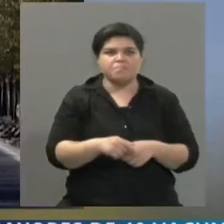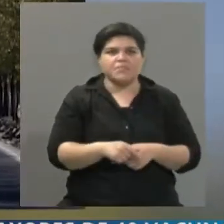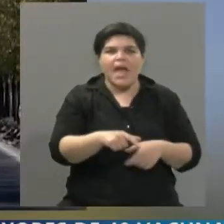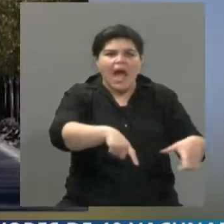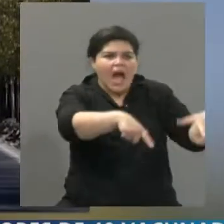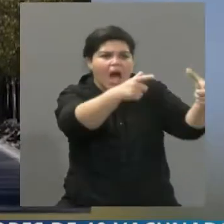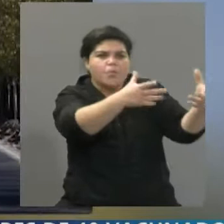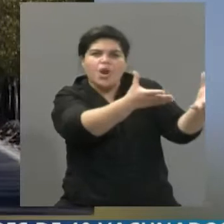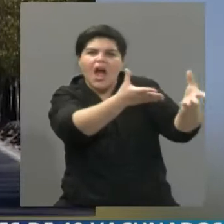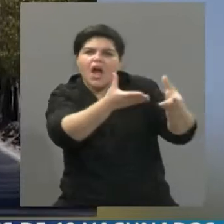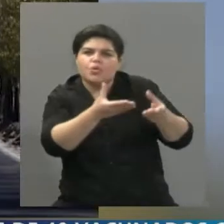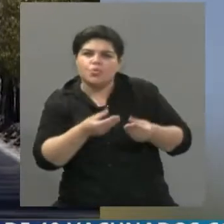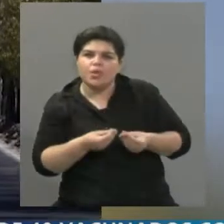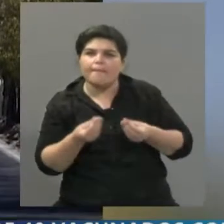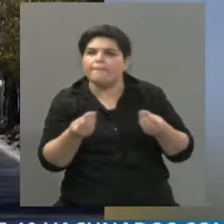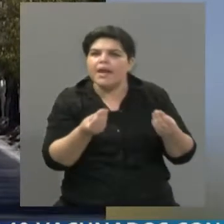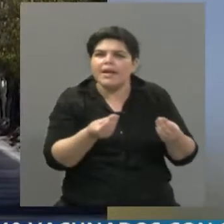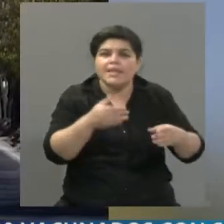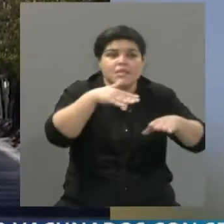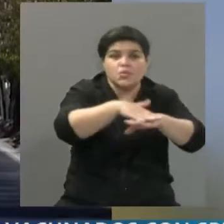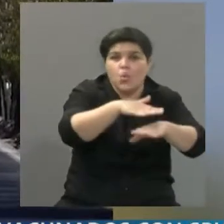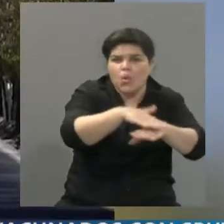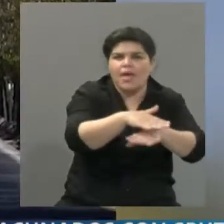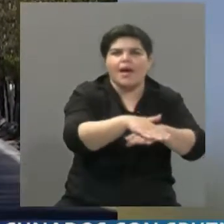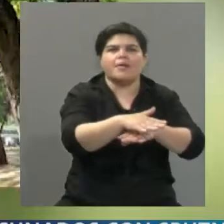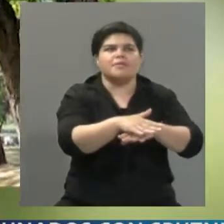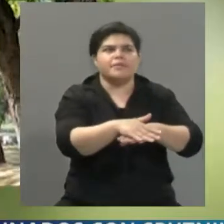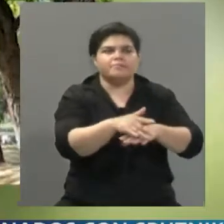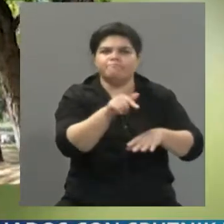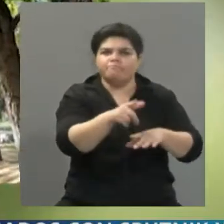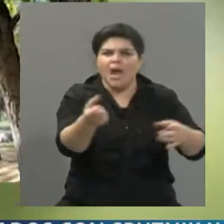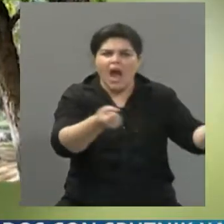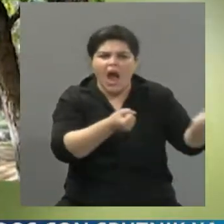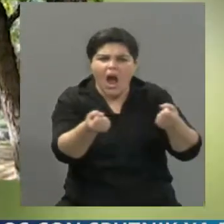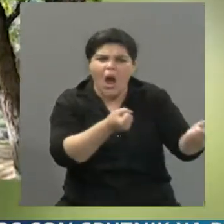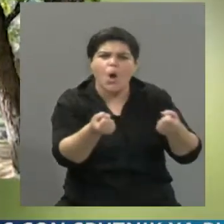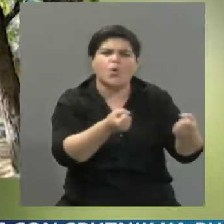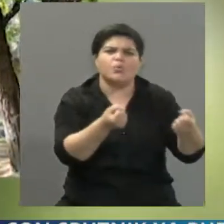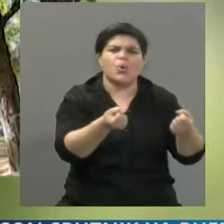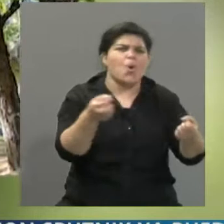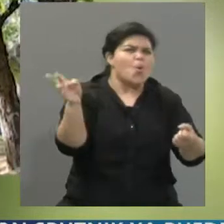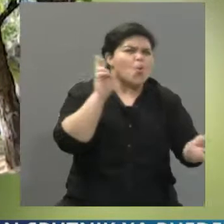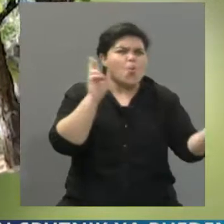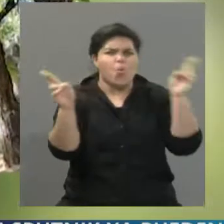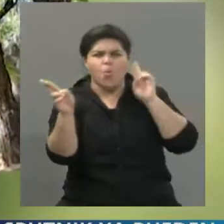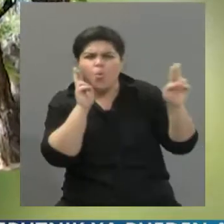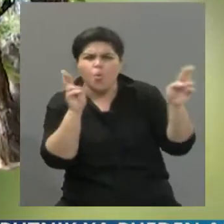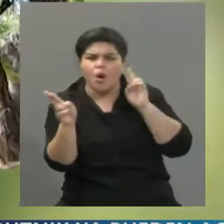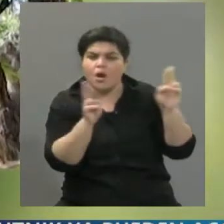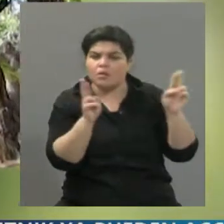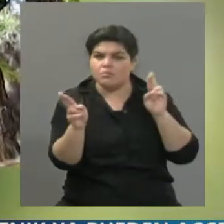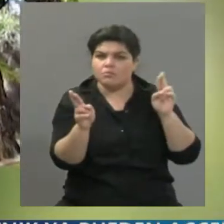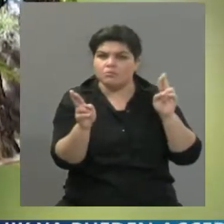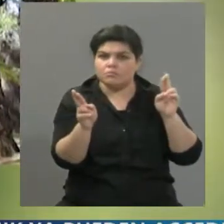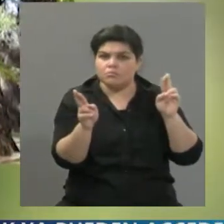los ruidos, sobre todo en los automóviles, y es distinto a los sonidos en la ciudad. En invierno, que están